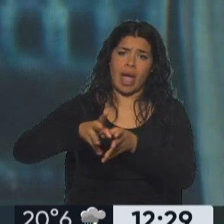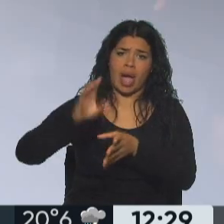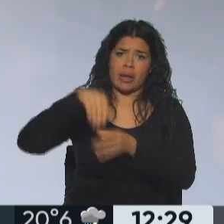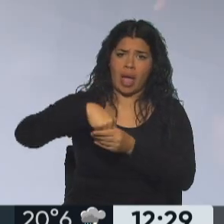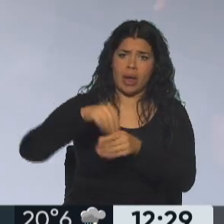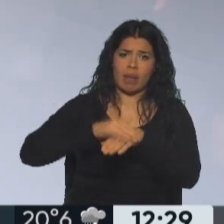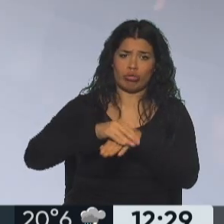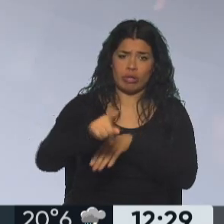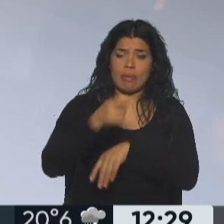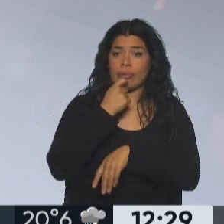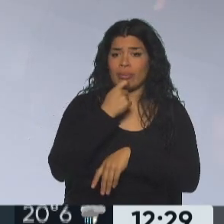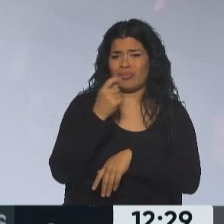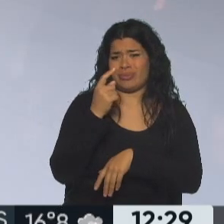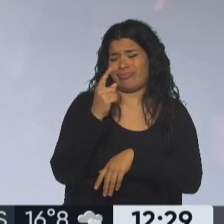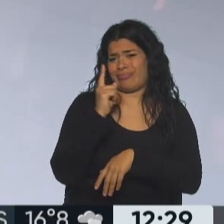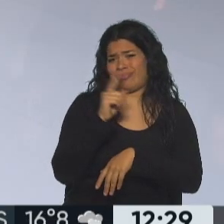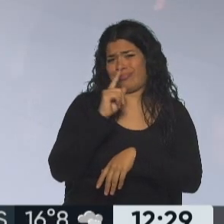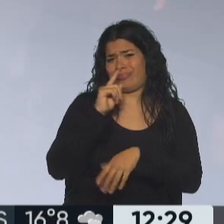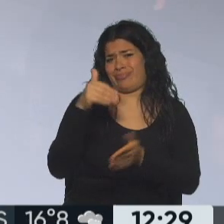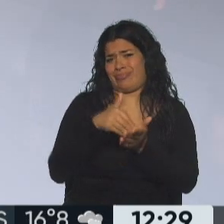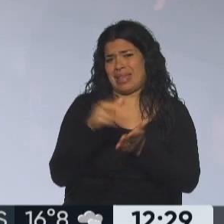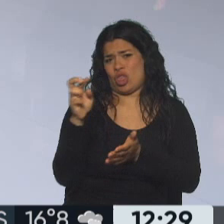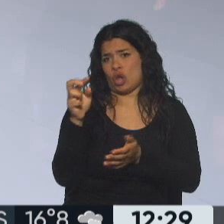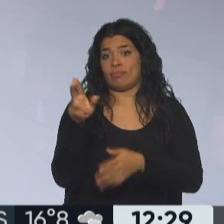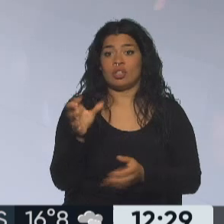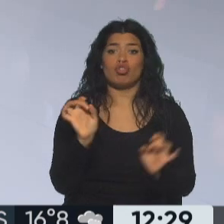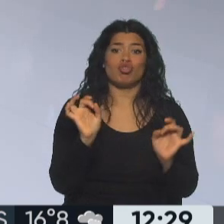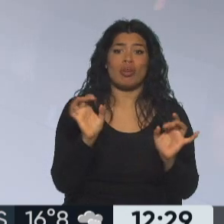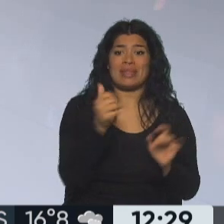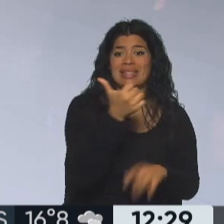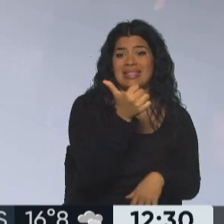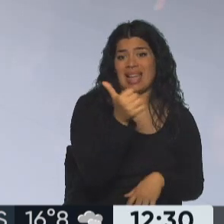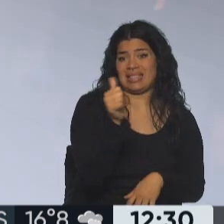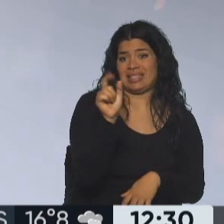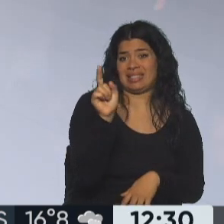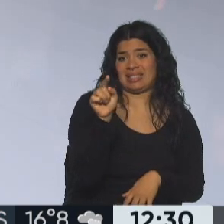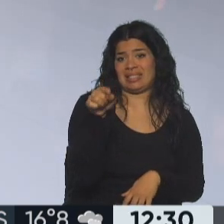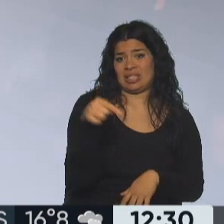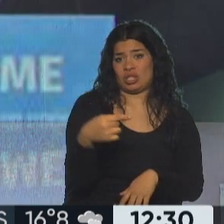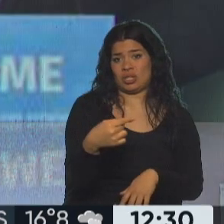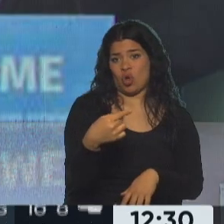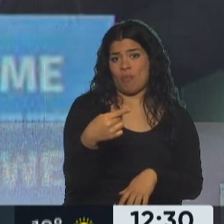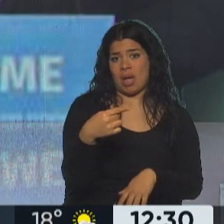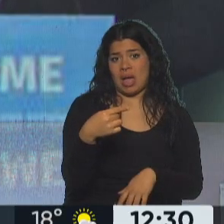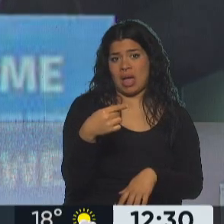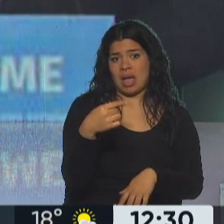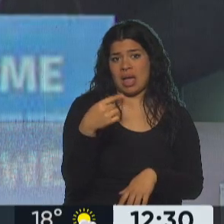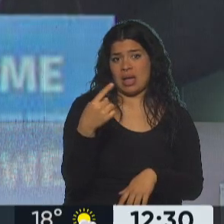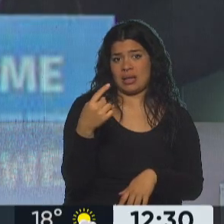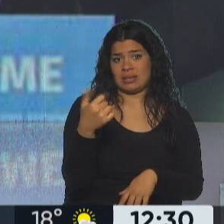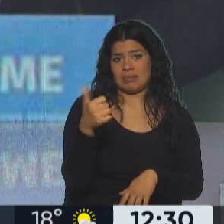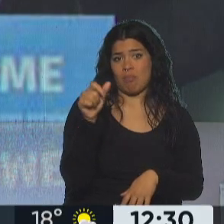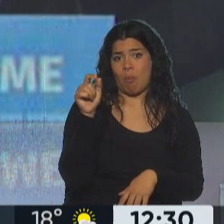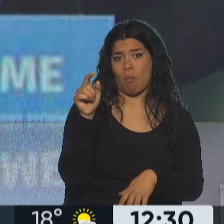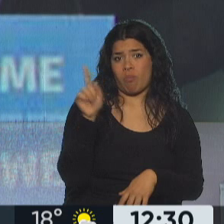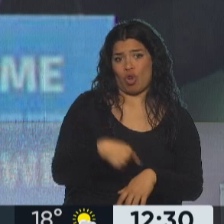de dólares, solamente el 0,6% bueno, ahí está el dato, ¿no? del total de los que pagan ganancias está en este sector.